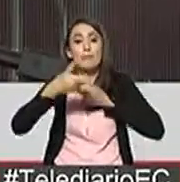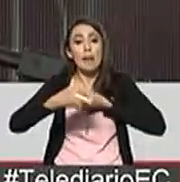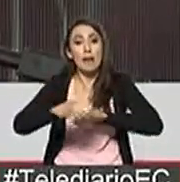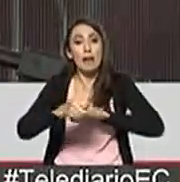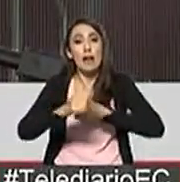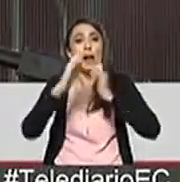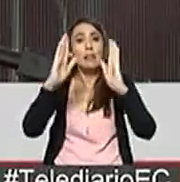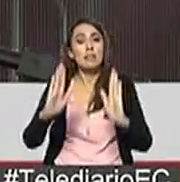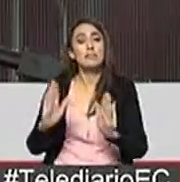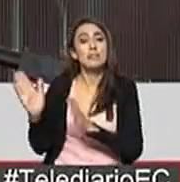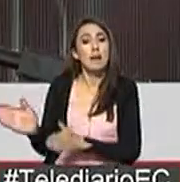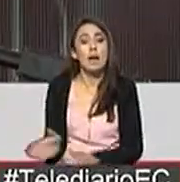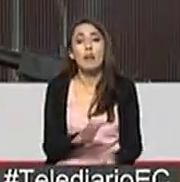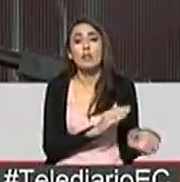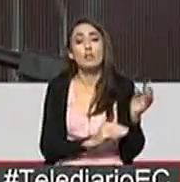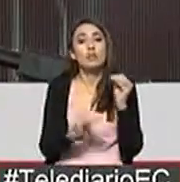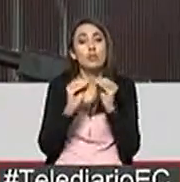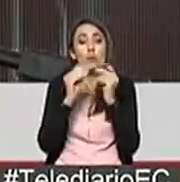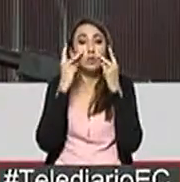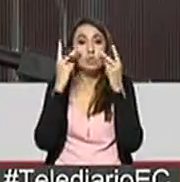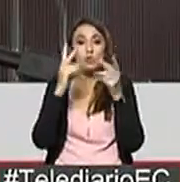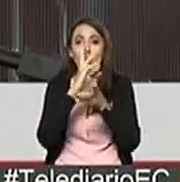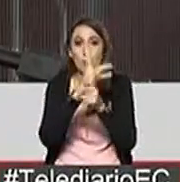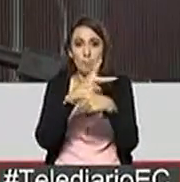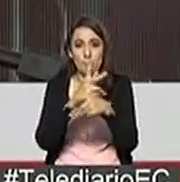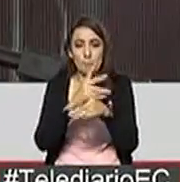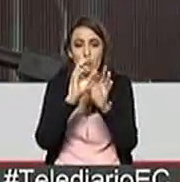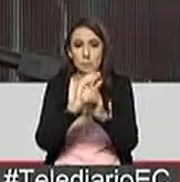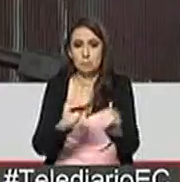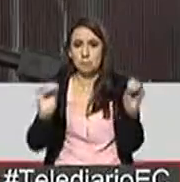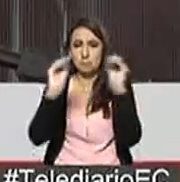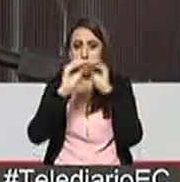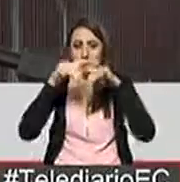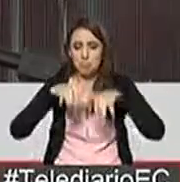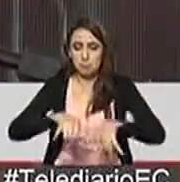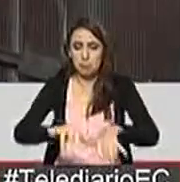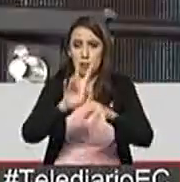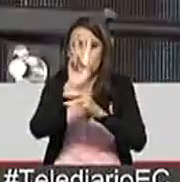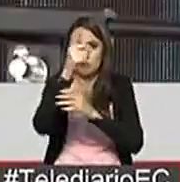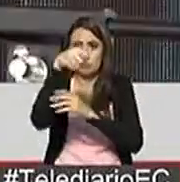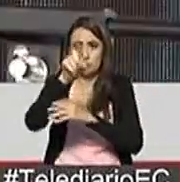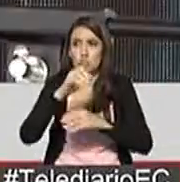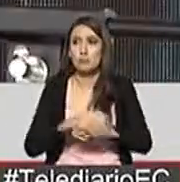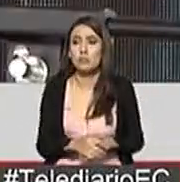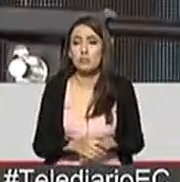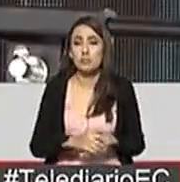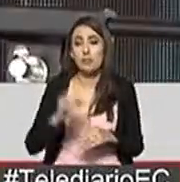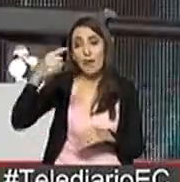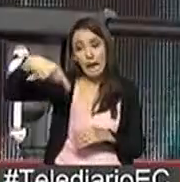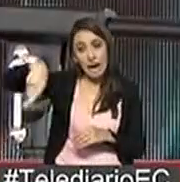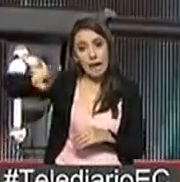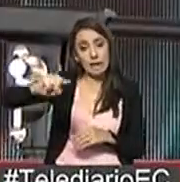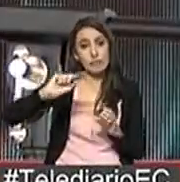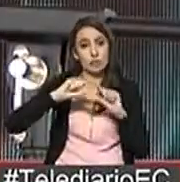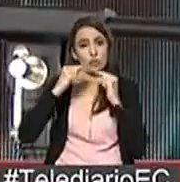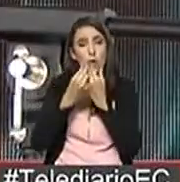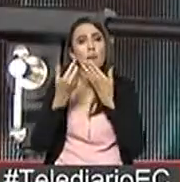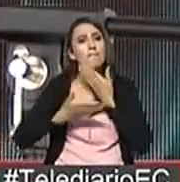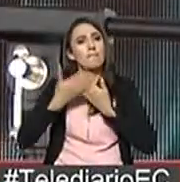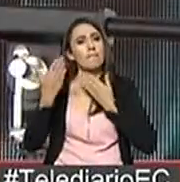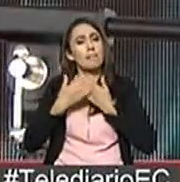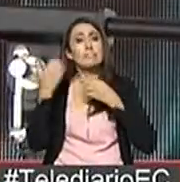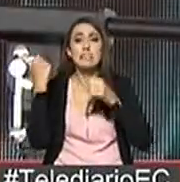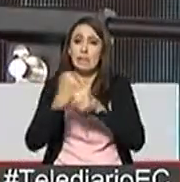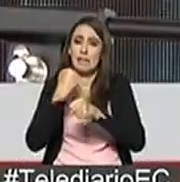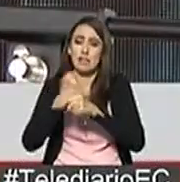actividad. Y si sumamos toda la cadena productiva, llegan a más de 2,5 millones de personas. A ellos se les facilite poder trabajar